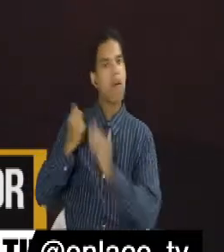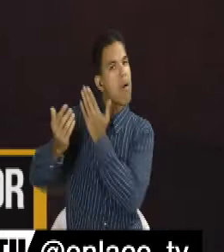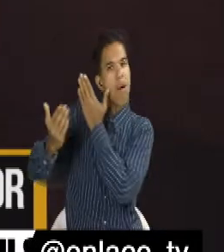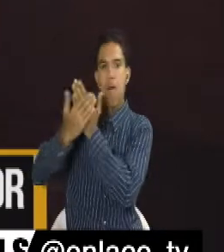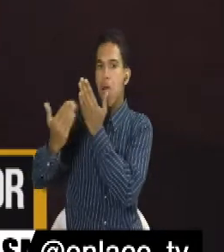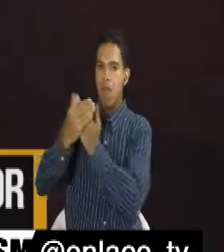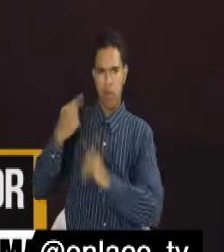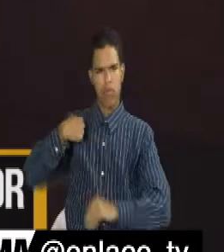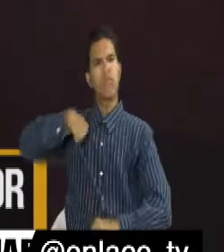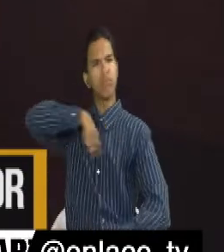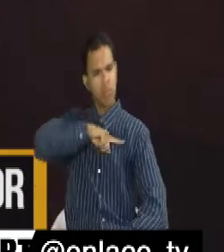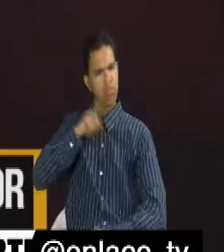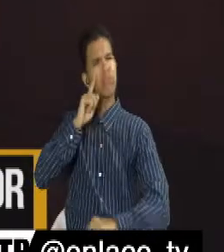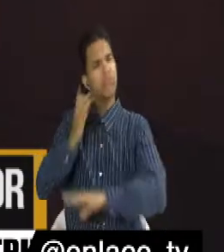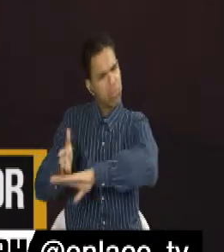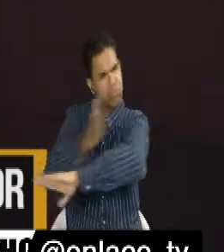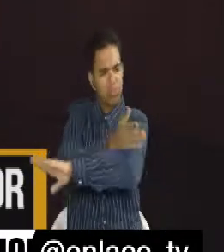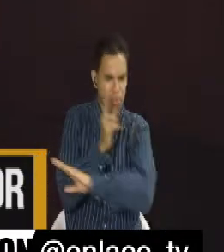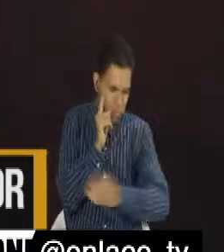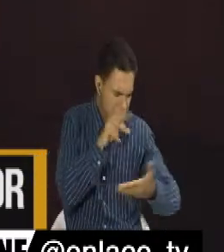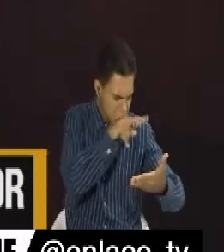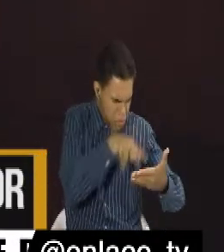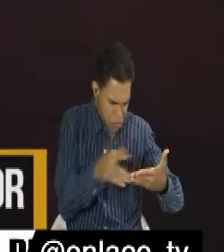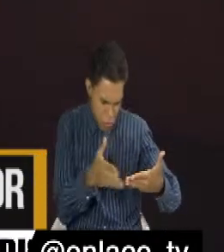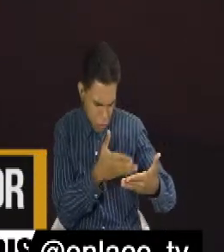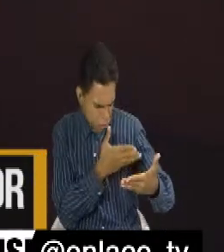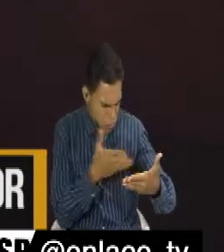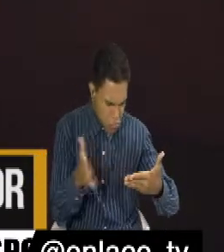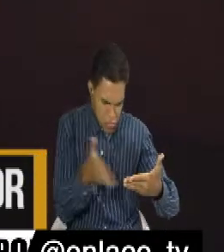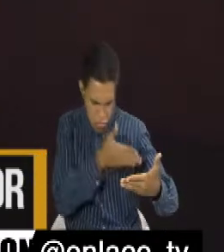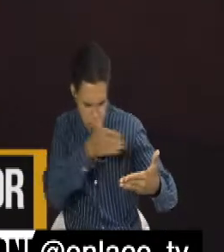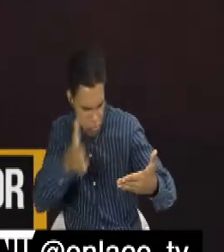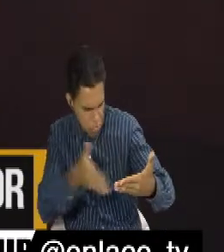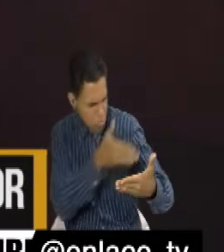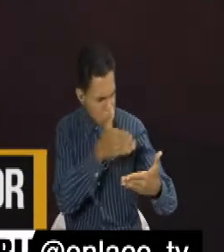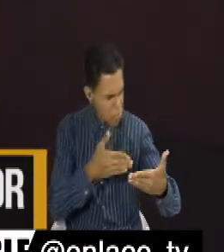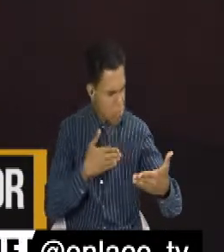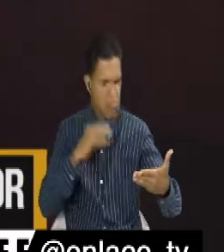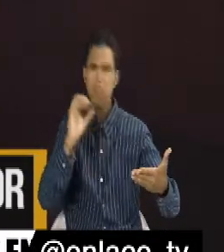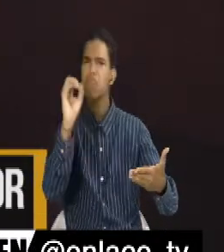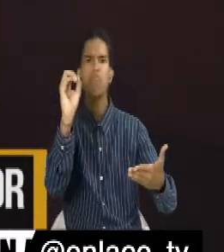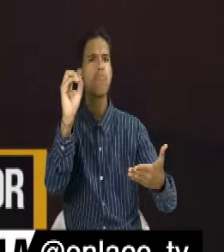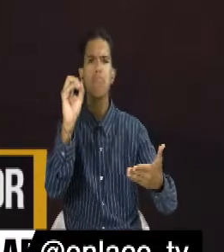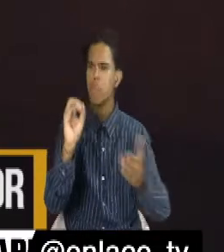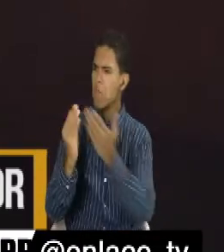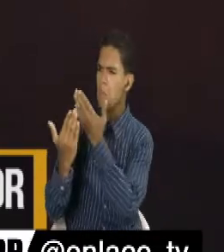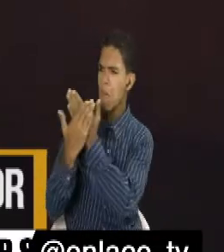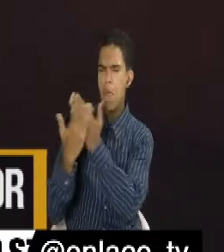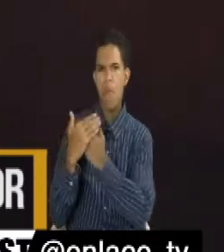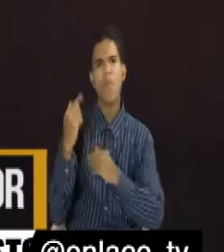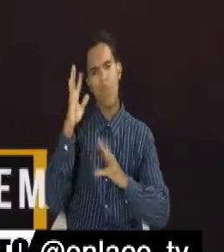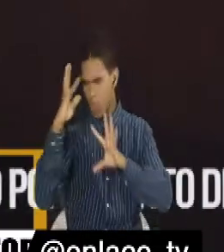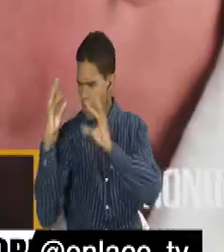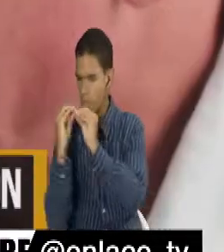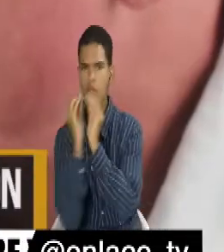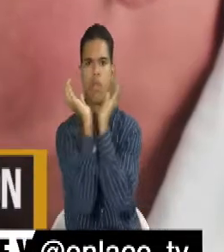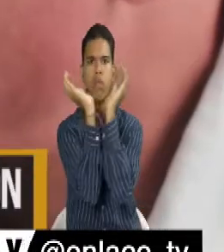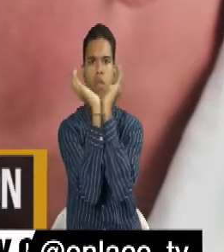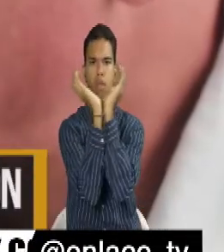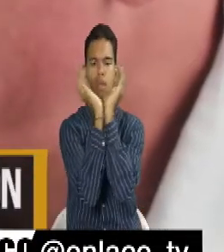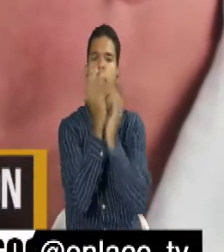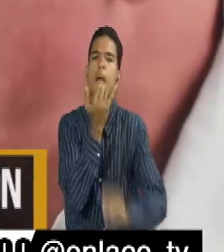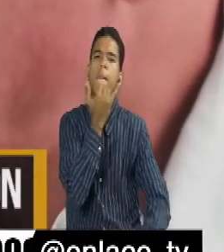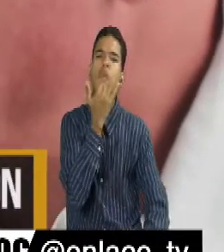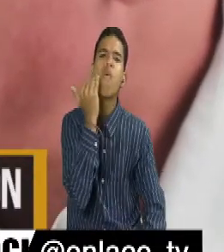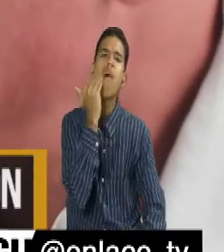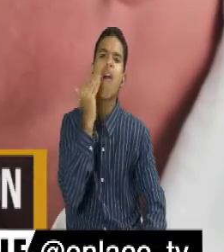revisión en otras entidades. Vamos a estar revisando con Bienestar Familiar qué tipo de situación se pudo presentar con la niña. Jaramillo dijo